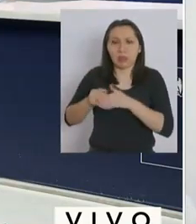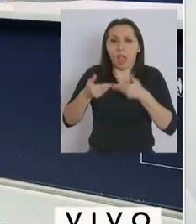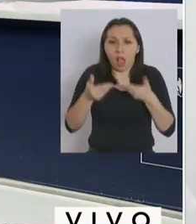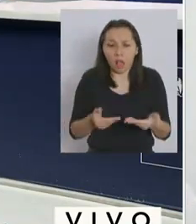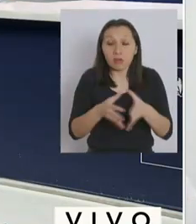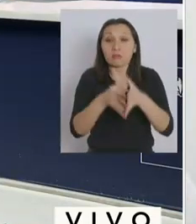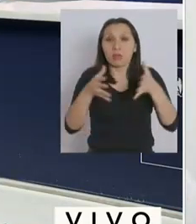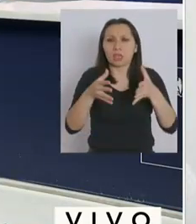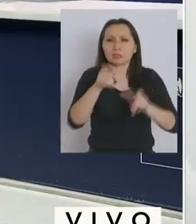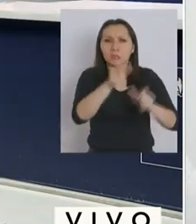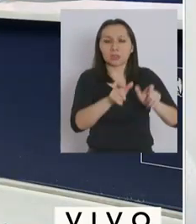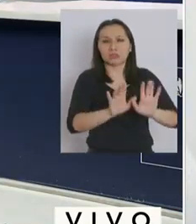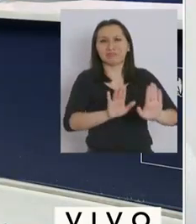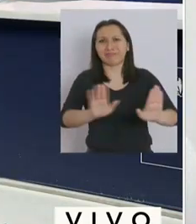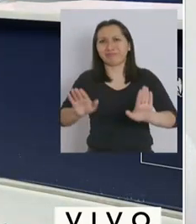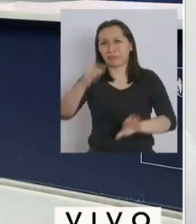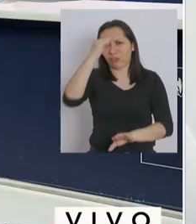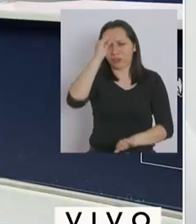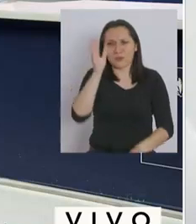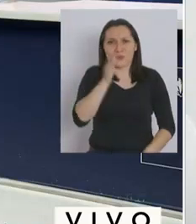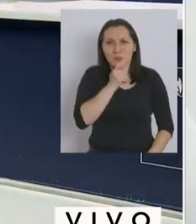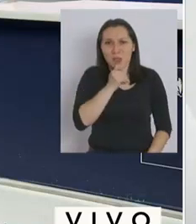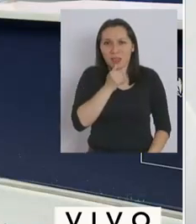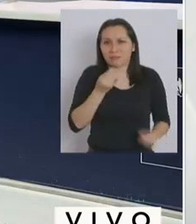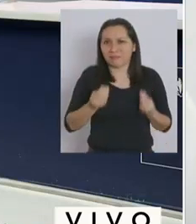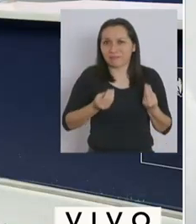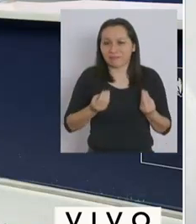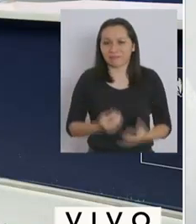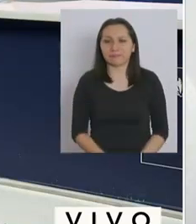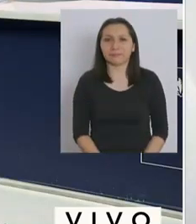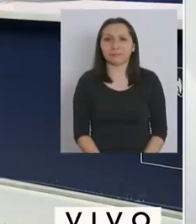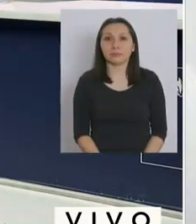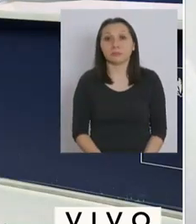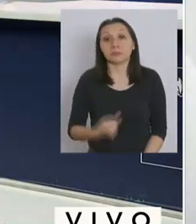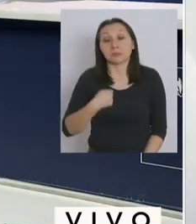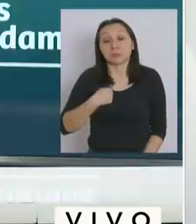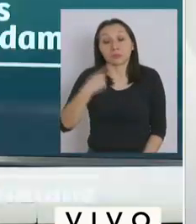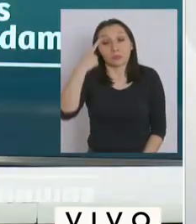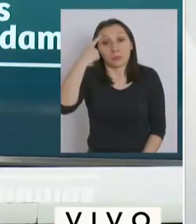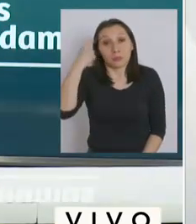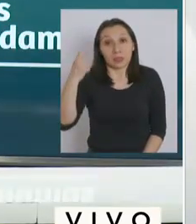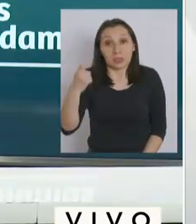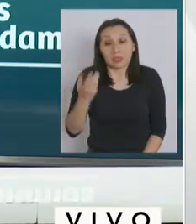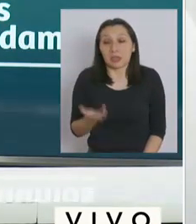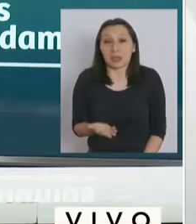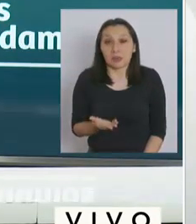generando aún más desconfianza en la ciudadanía? Bueno, yo creo que,